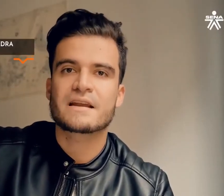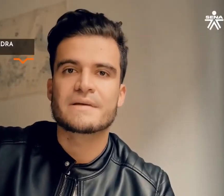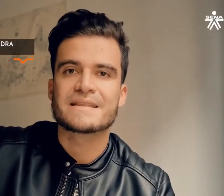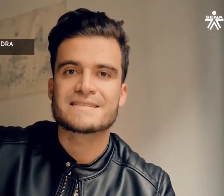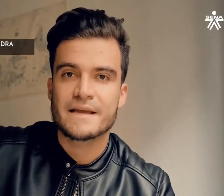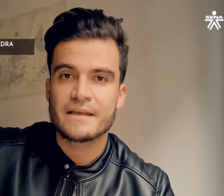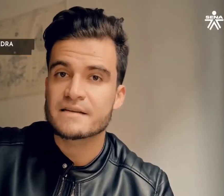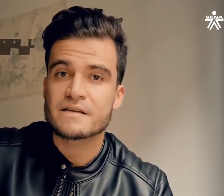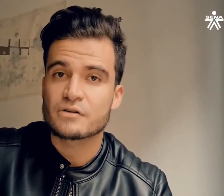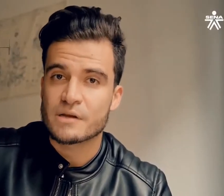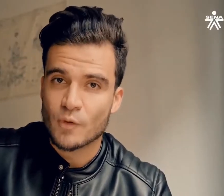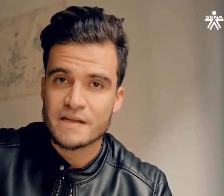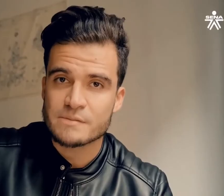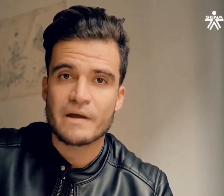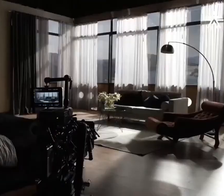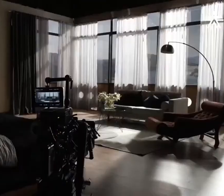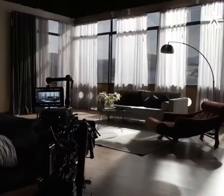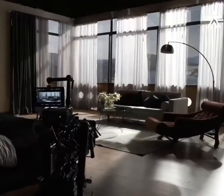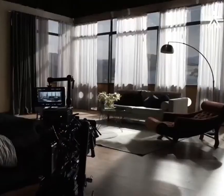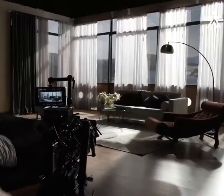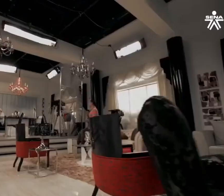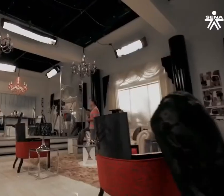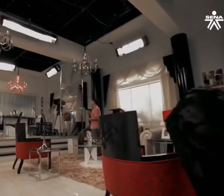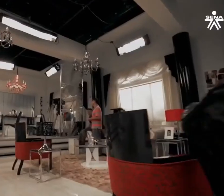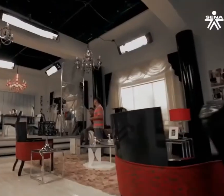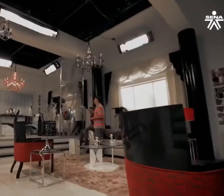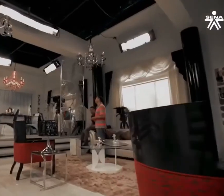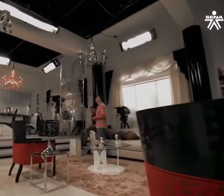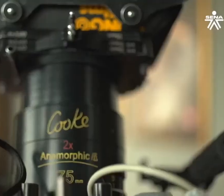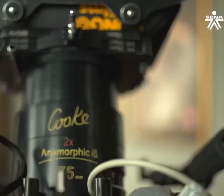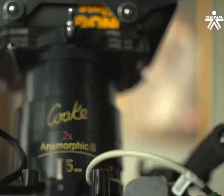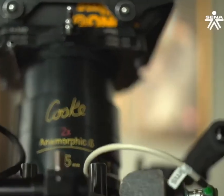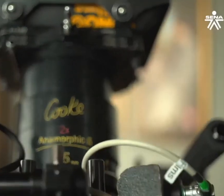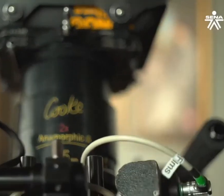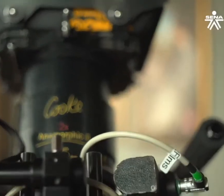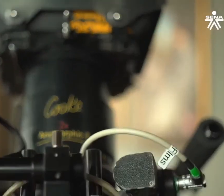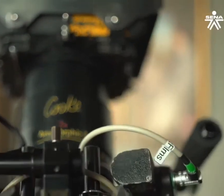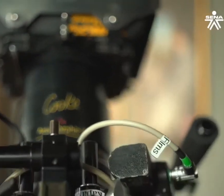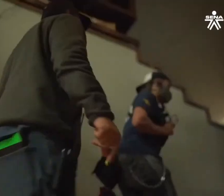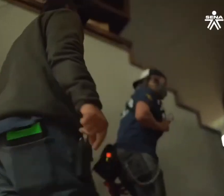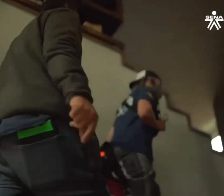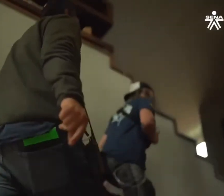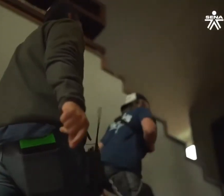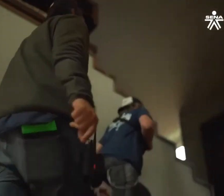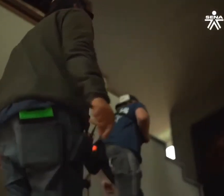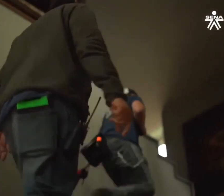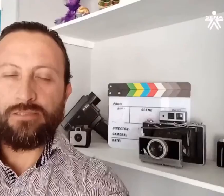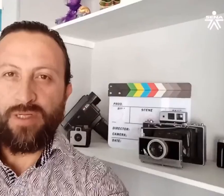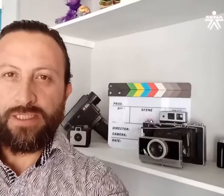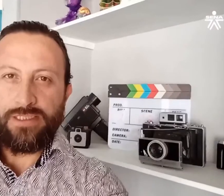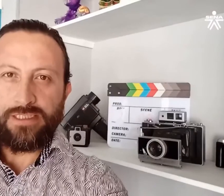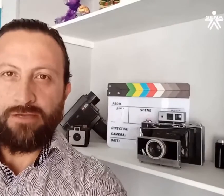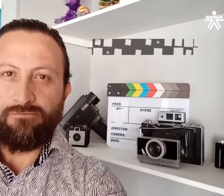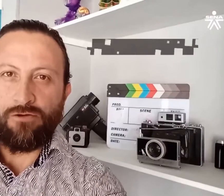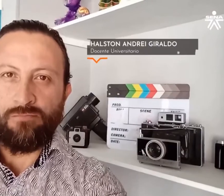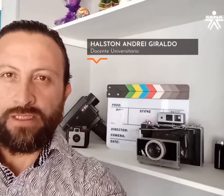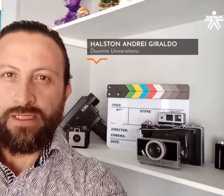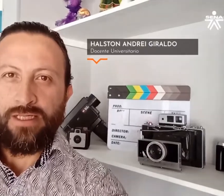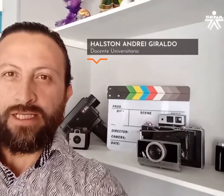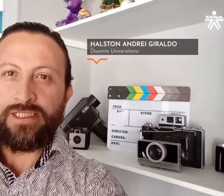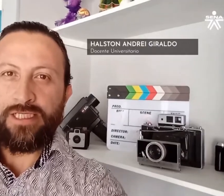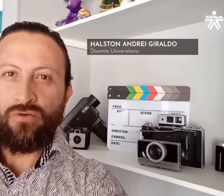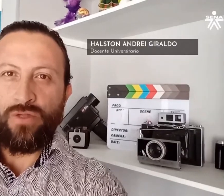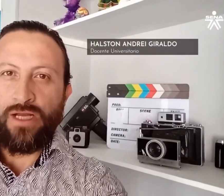nos dan las herramientas técnicas y conceptuales para creer que es posible hacer cine, televisión y contenido digital en Colombia. Experiencias que